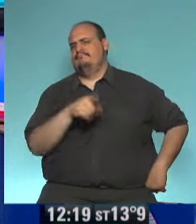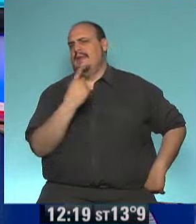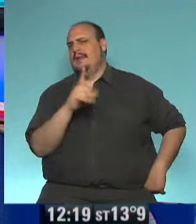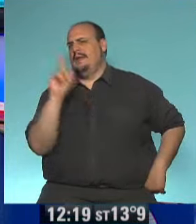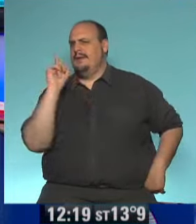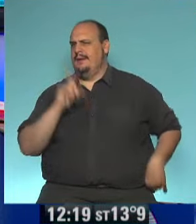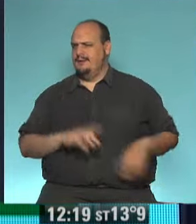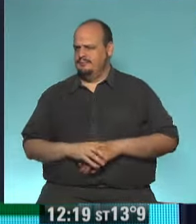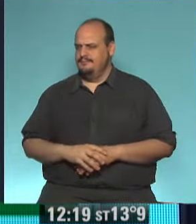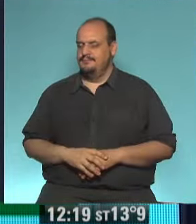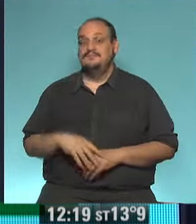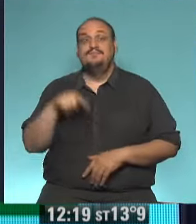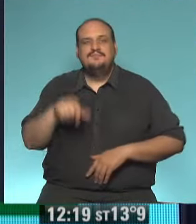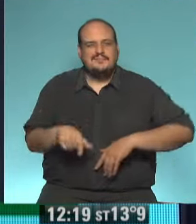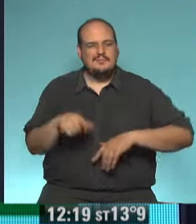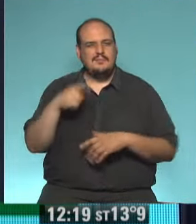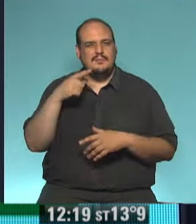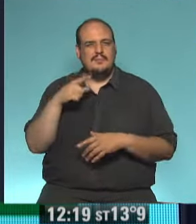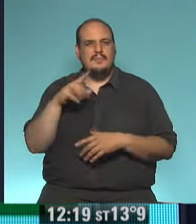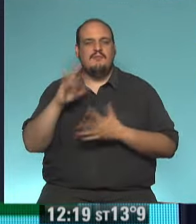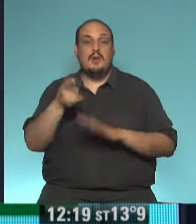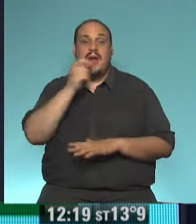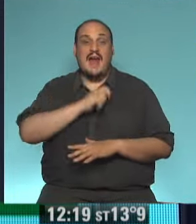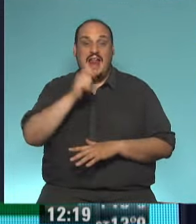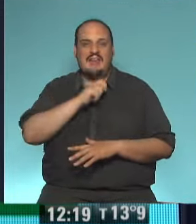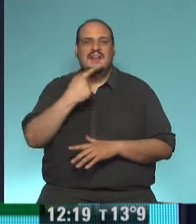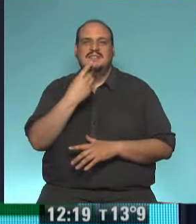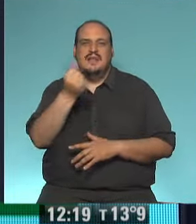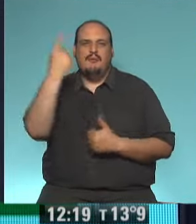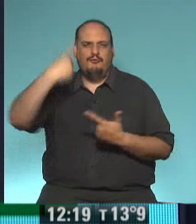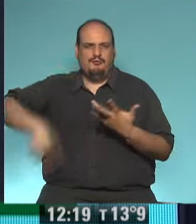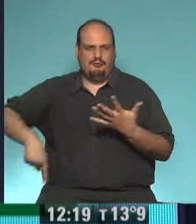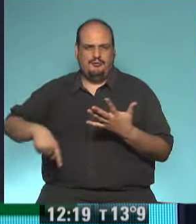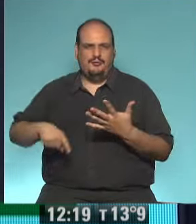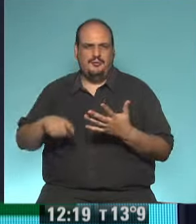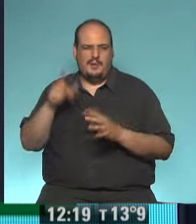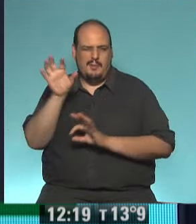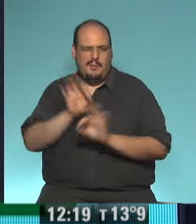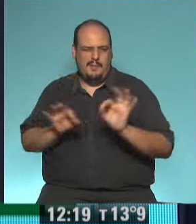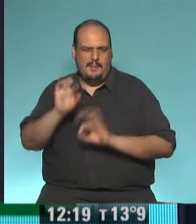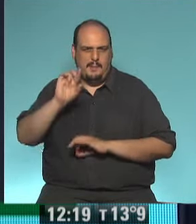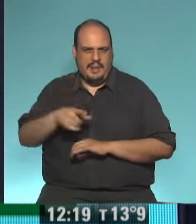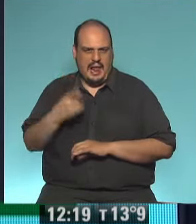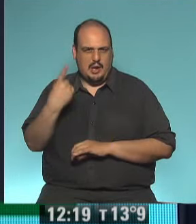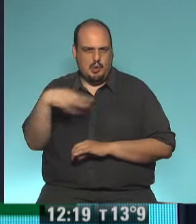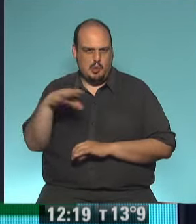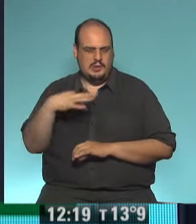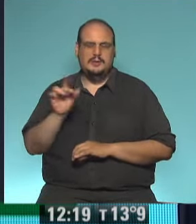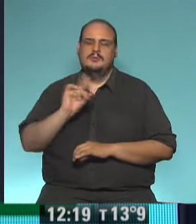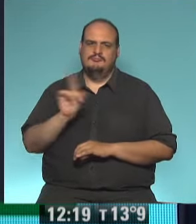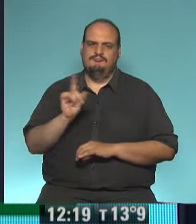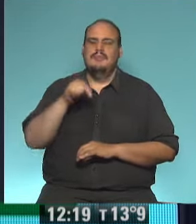Aquí pasa algo raro. No es la única estrategia que se usa esto de las heladerías de otros gustos. También hay algo muy importante y que lo vamos a empezar a ver hoy y lo